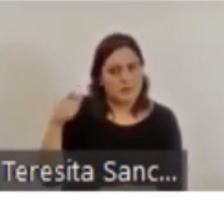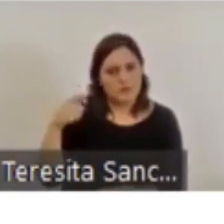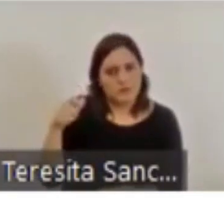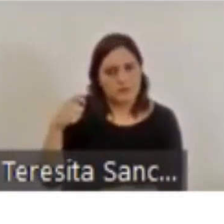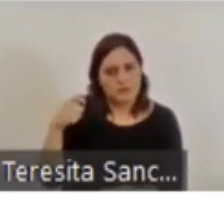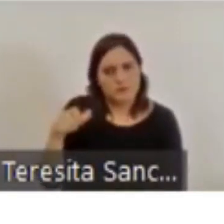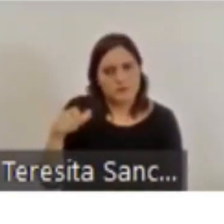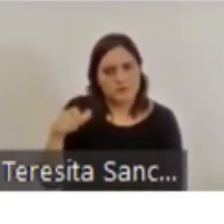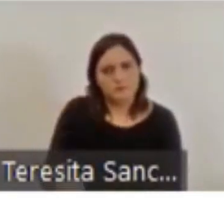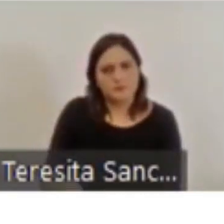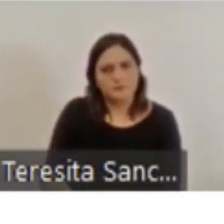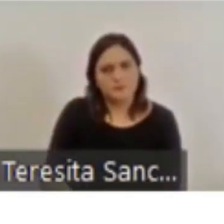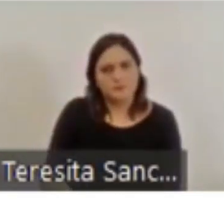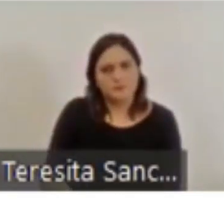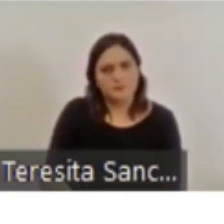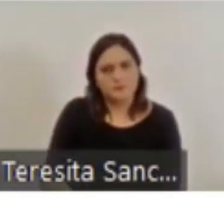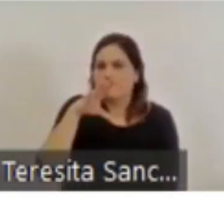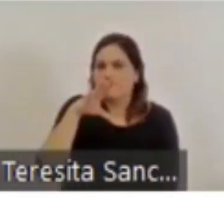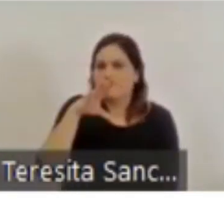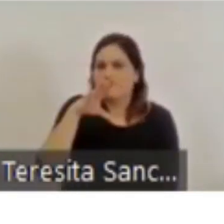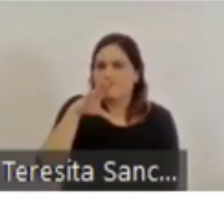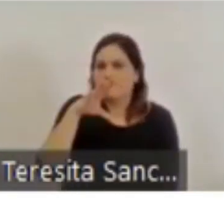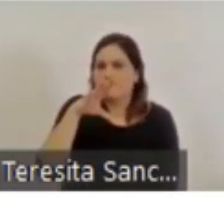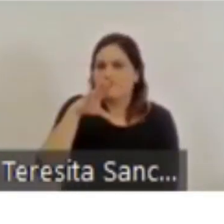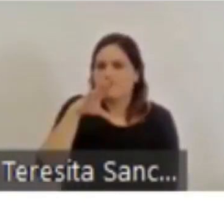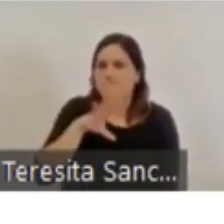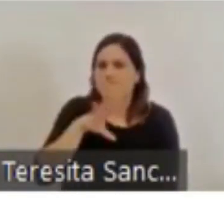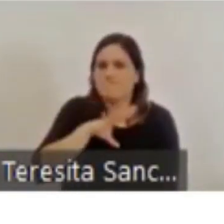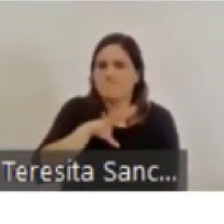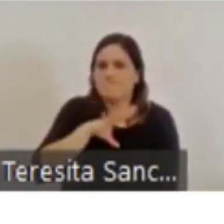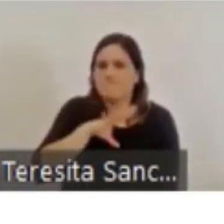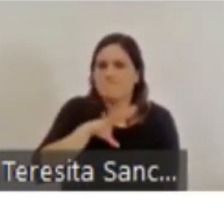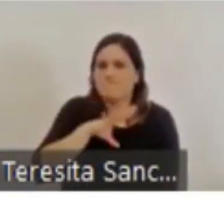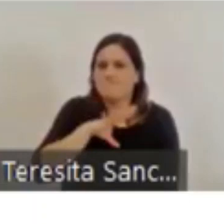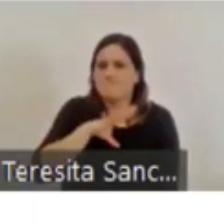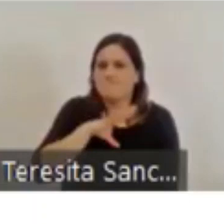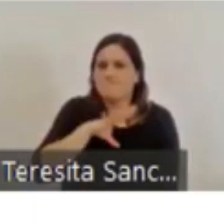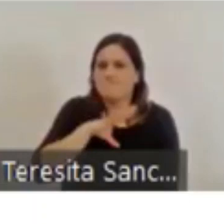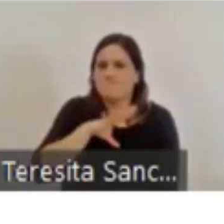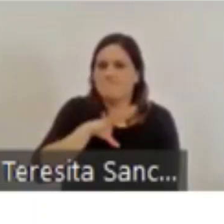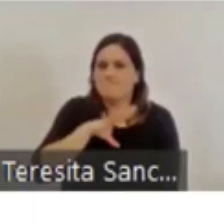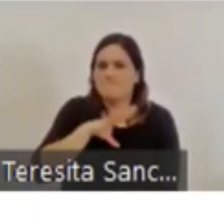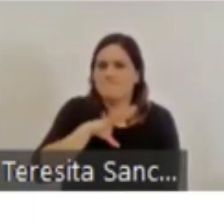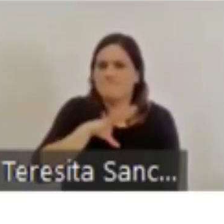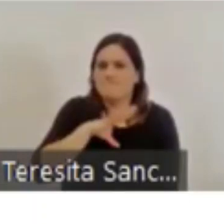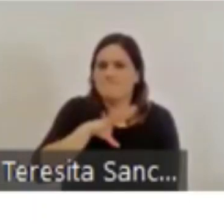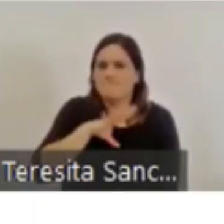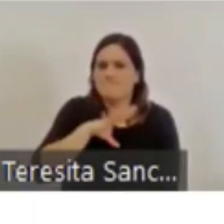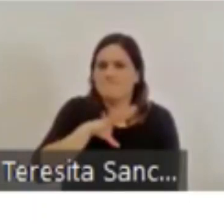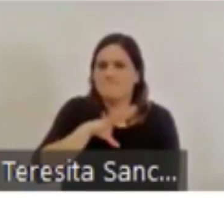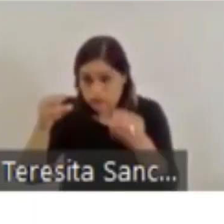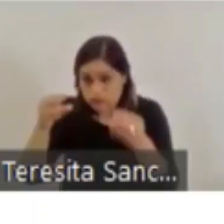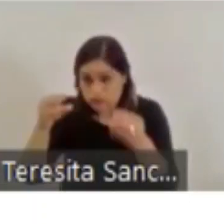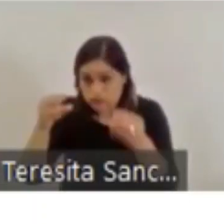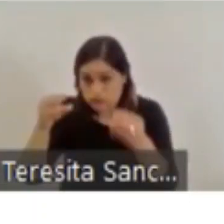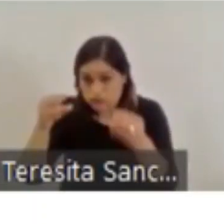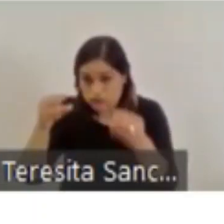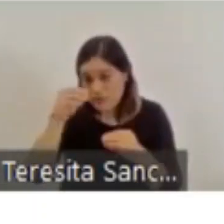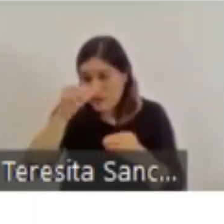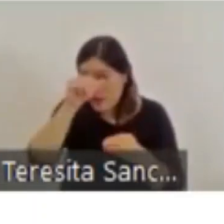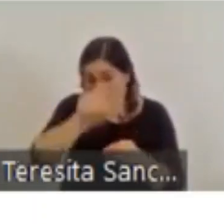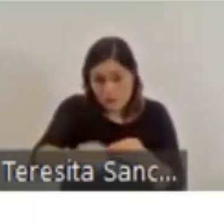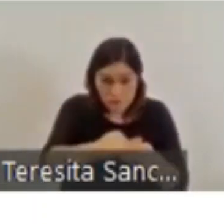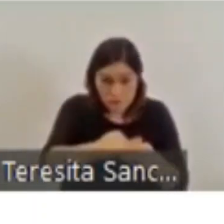es extraordinario. Y lo que ahí aprenden los niños, yo estoy seguro que